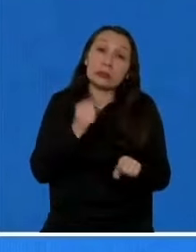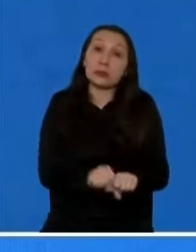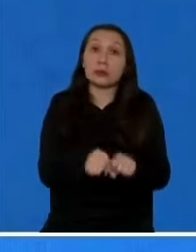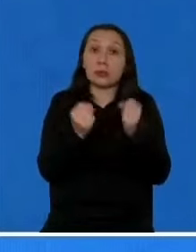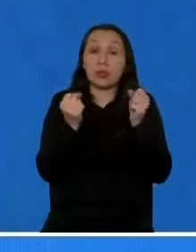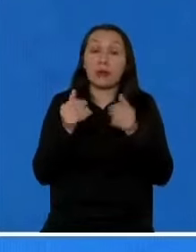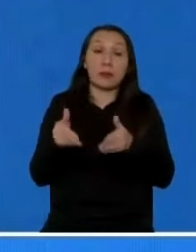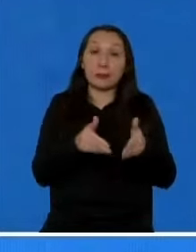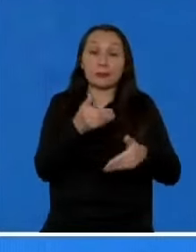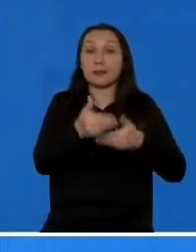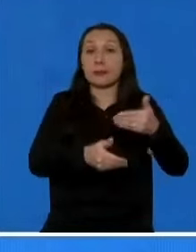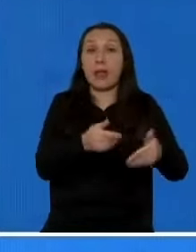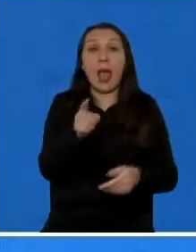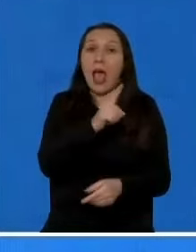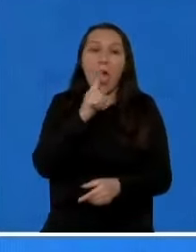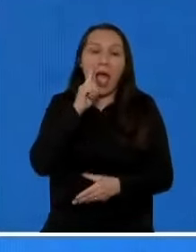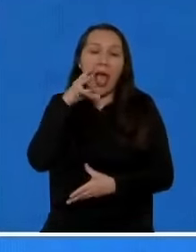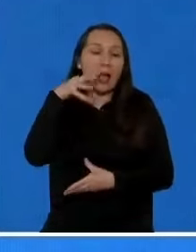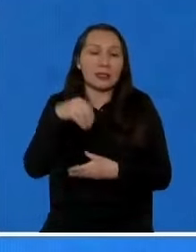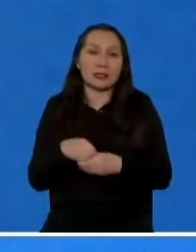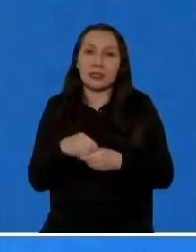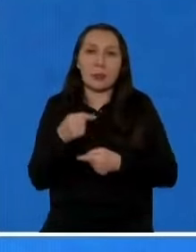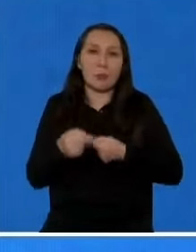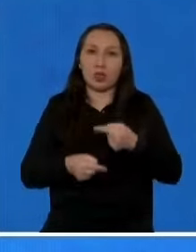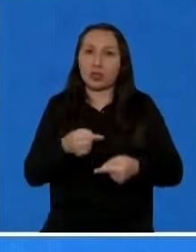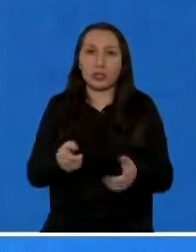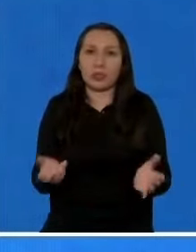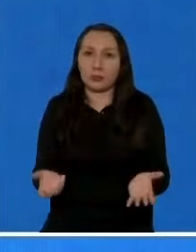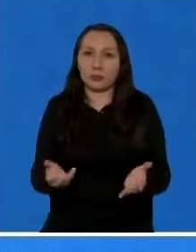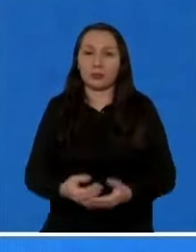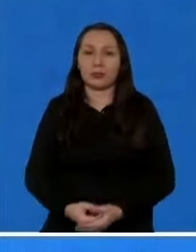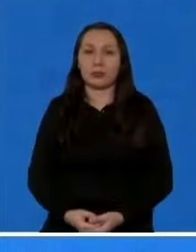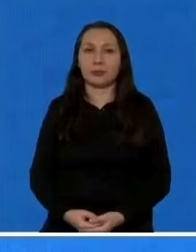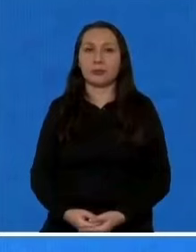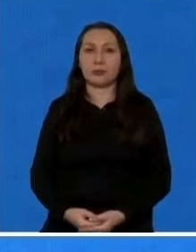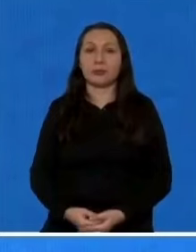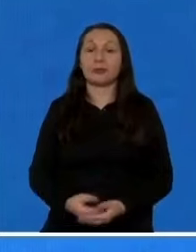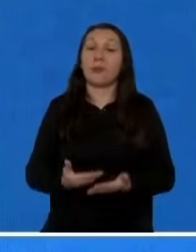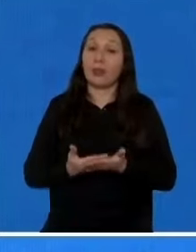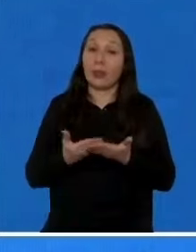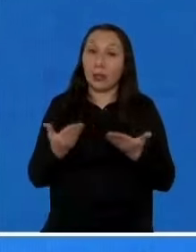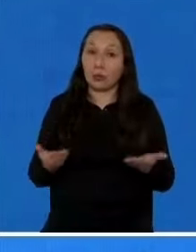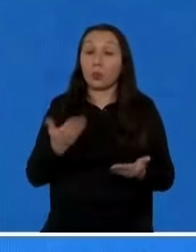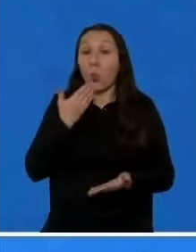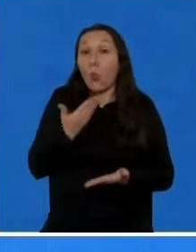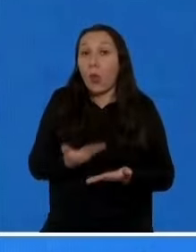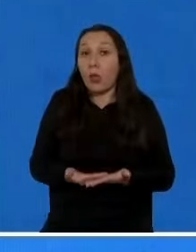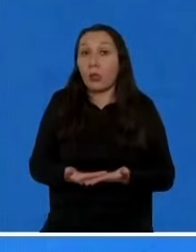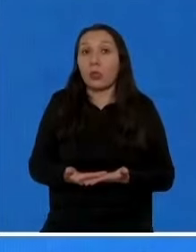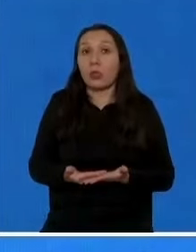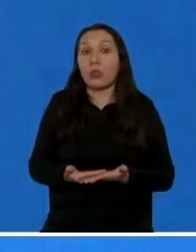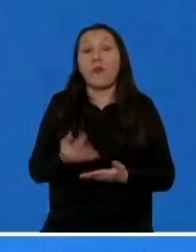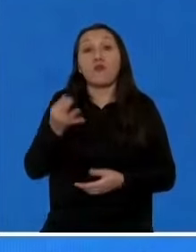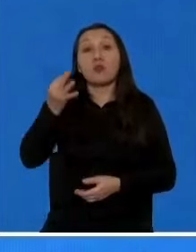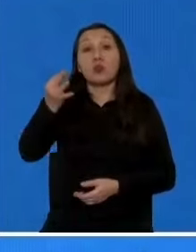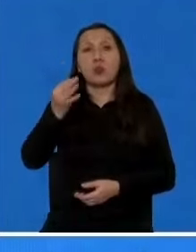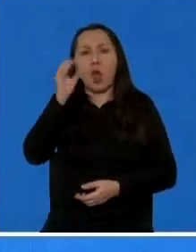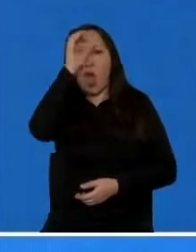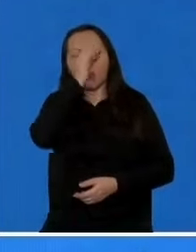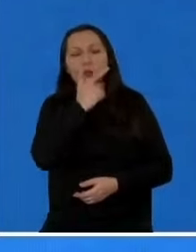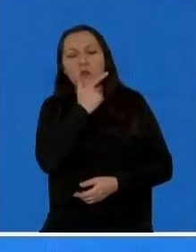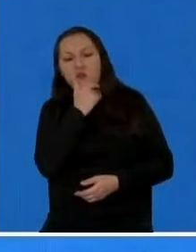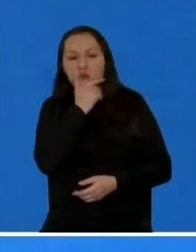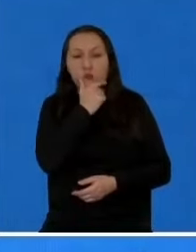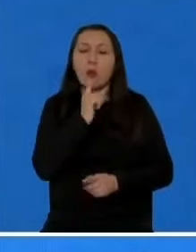camino. Y eso es parte del proceso. Entonces, cuando se emitan en el futuro los juicios, yo pido